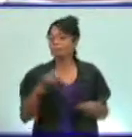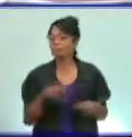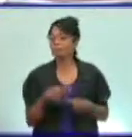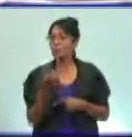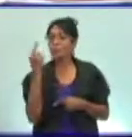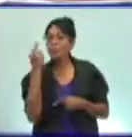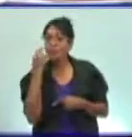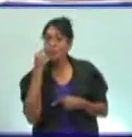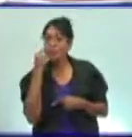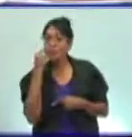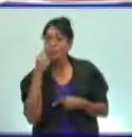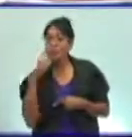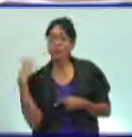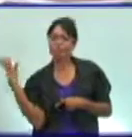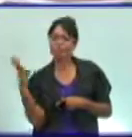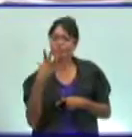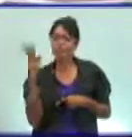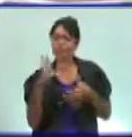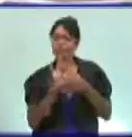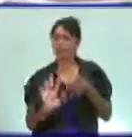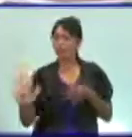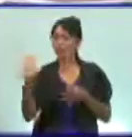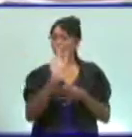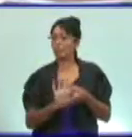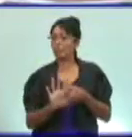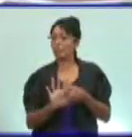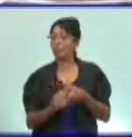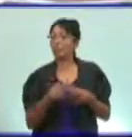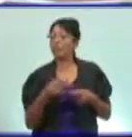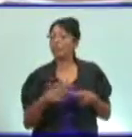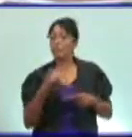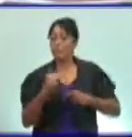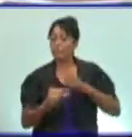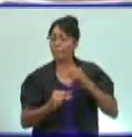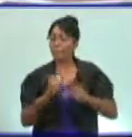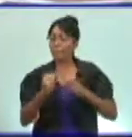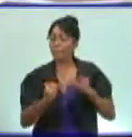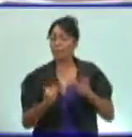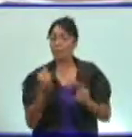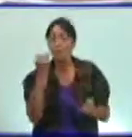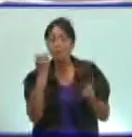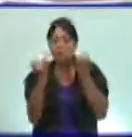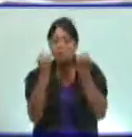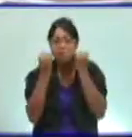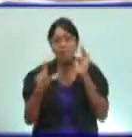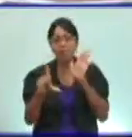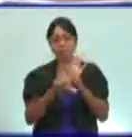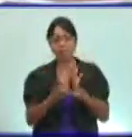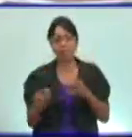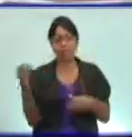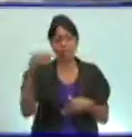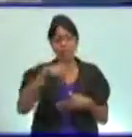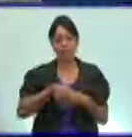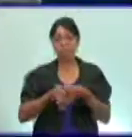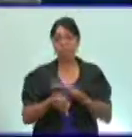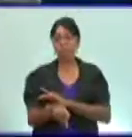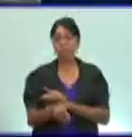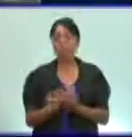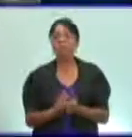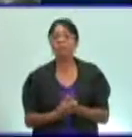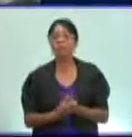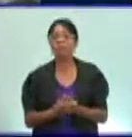ir identificando o ejemplificando las leyes dentro de él, cómo se ponen de manifiesto. Y para eso vamos a